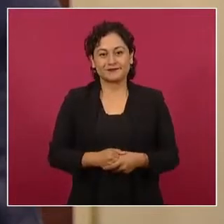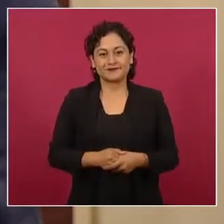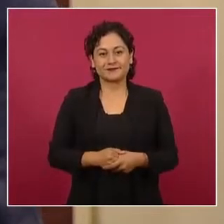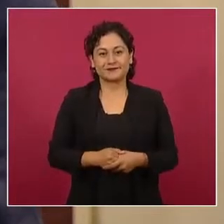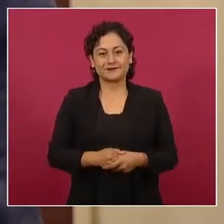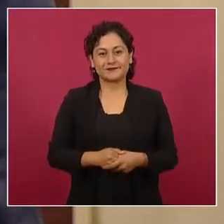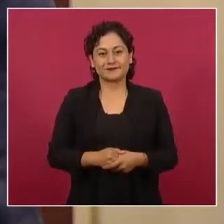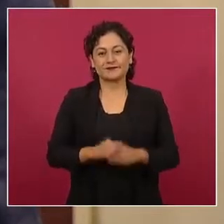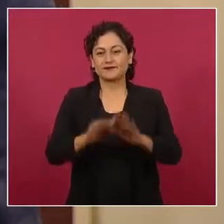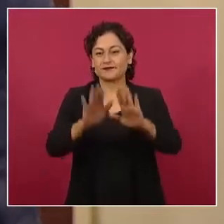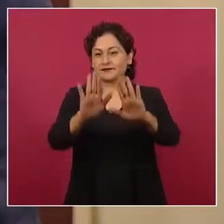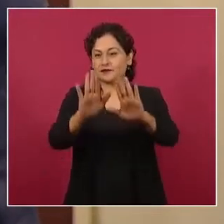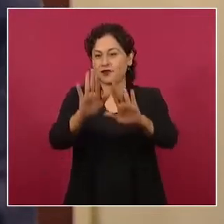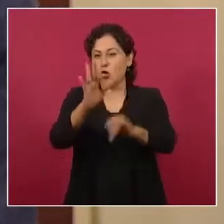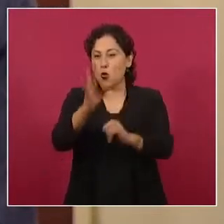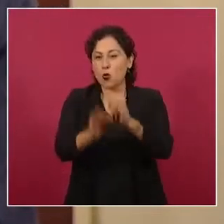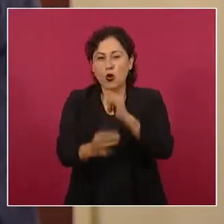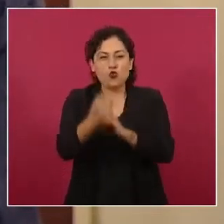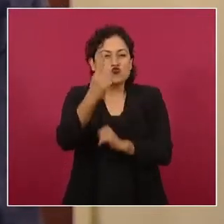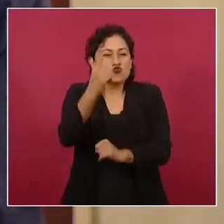Solo va a quedar un pendiente,